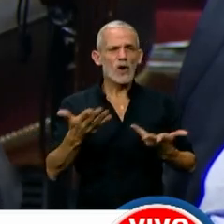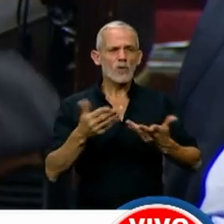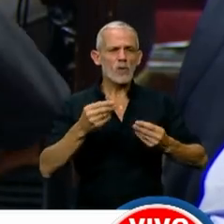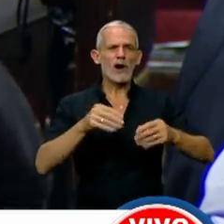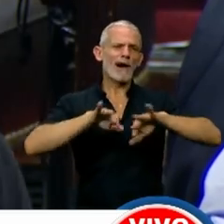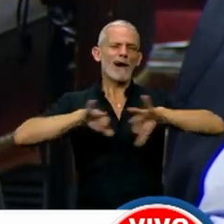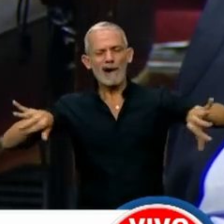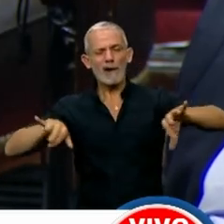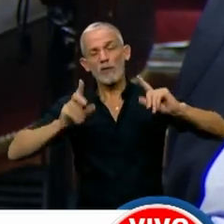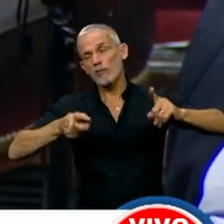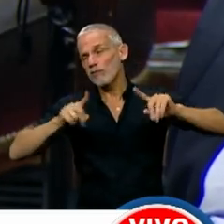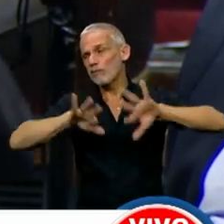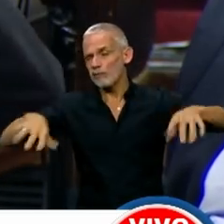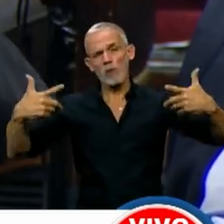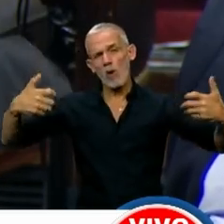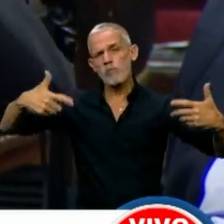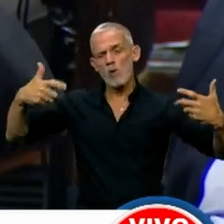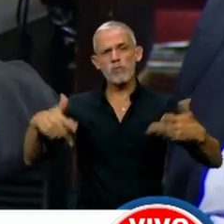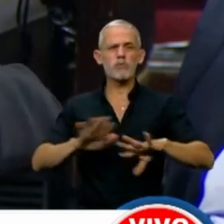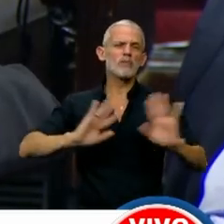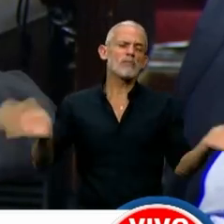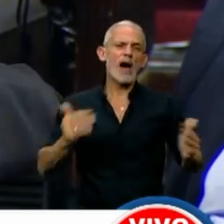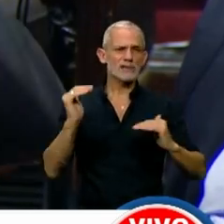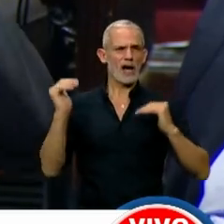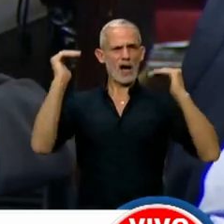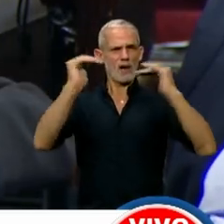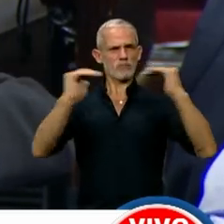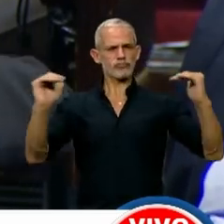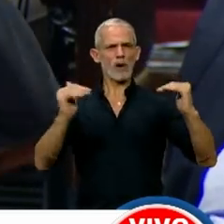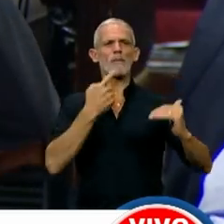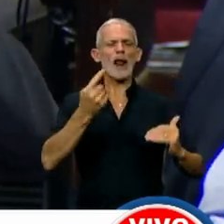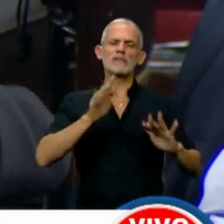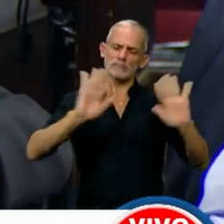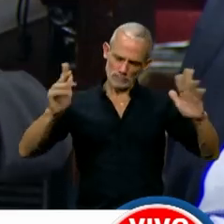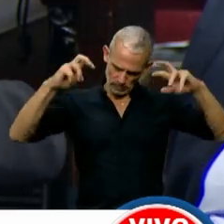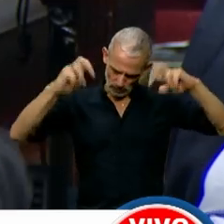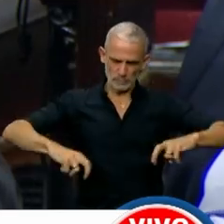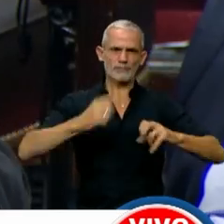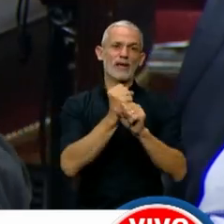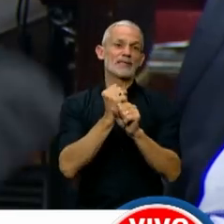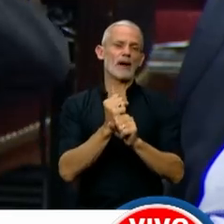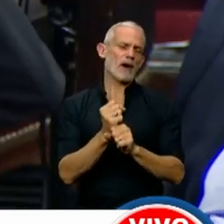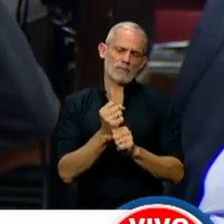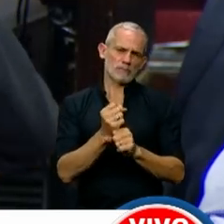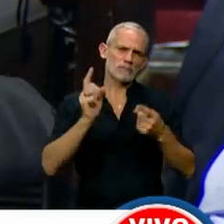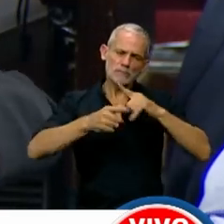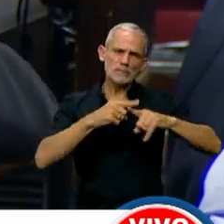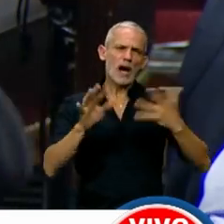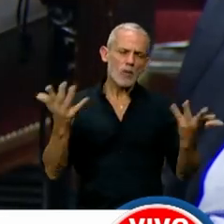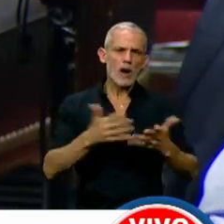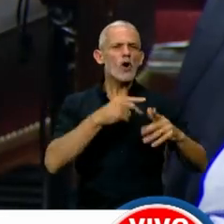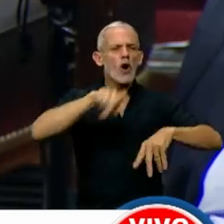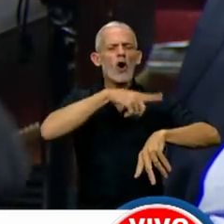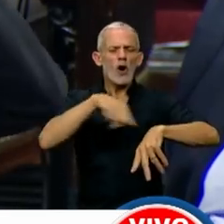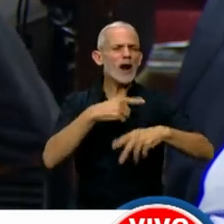con la grieta eterna y no tengamos la altura para decir sentémonos a trabajar trabajemos las horas